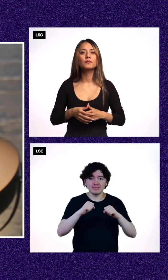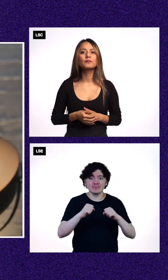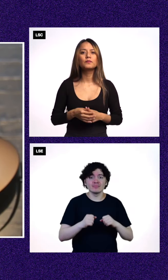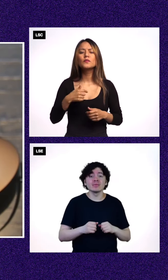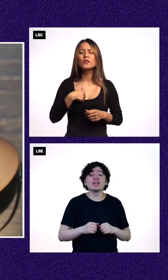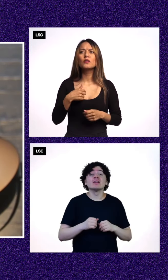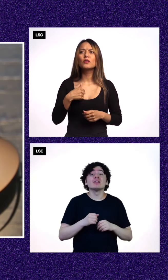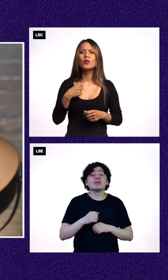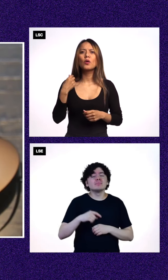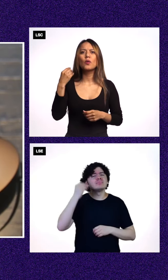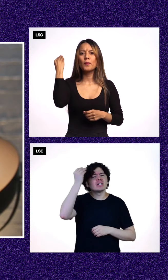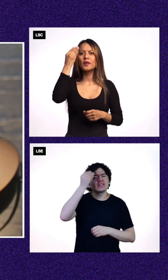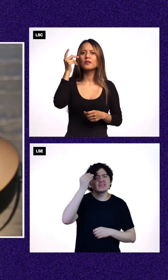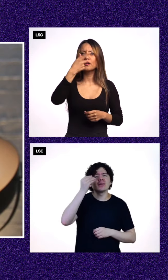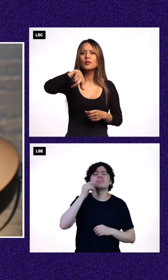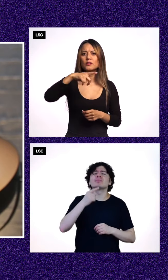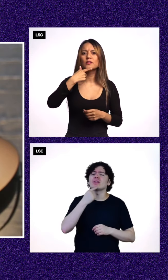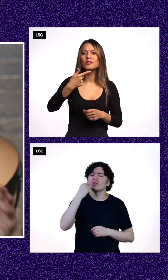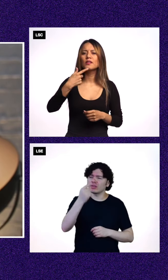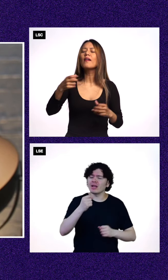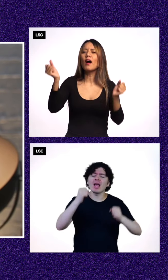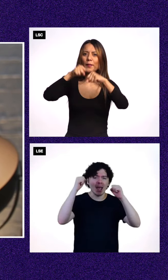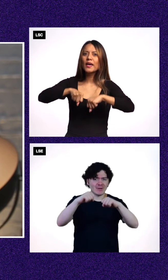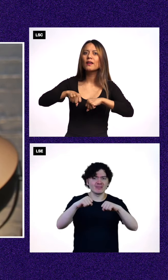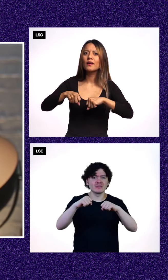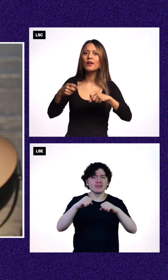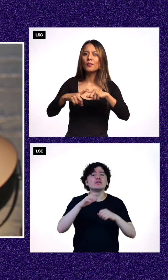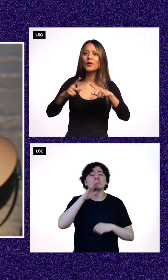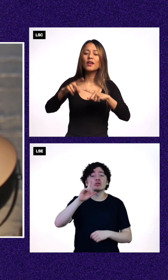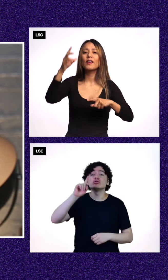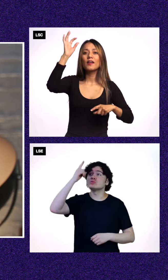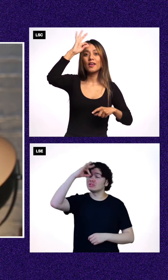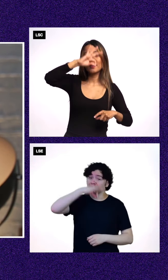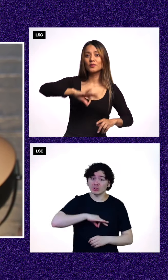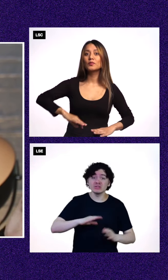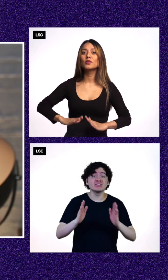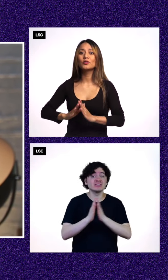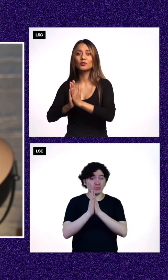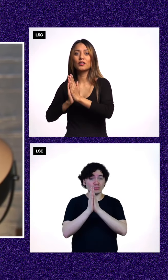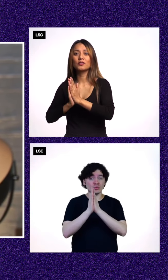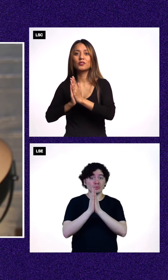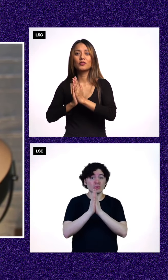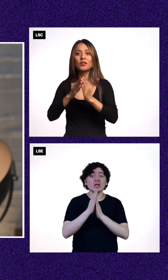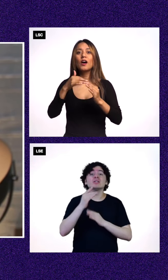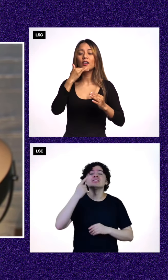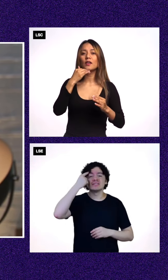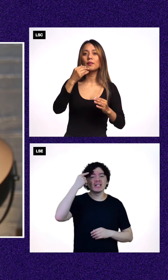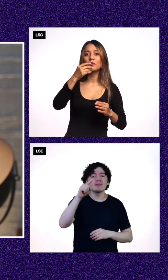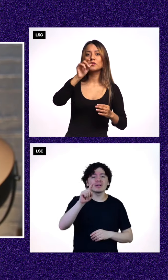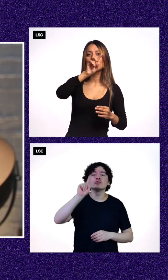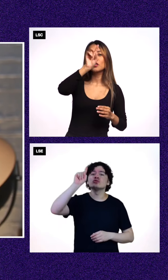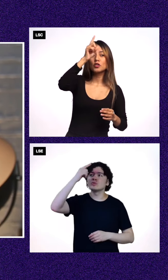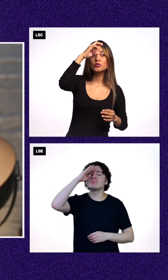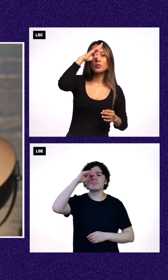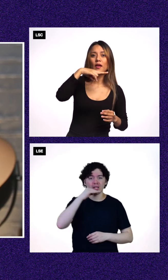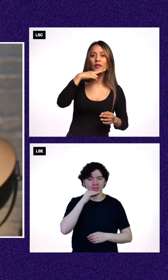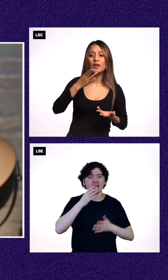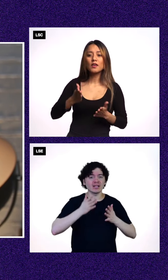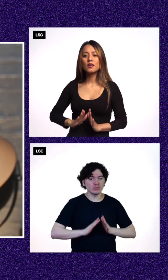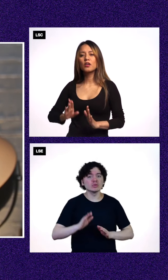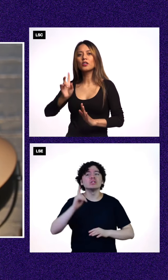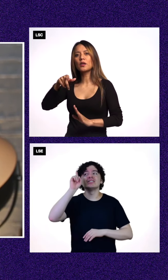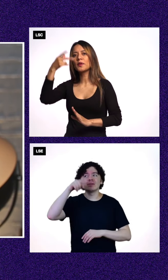merece un fuerte amén. Y luego el Espíritu Santo. He hablado de Dios Padre, Jesús el Hijo y el Espíritu Santo. Se le